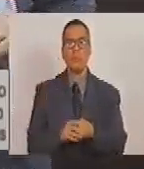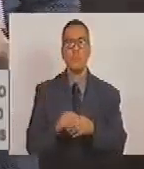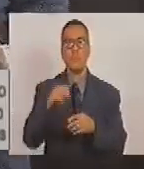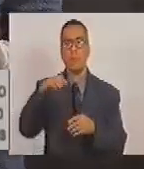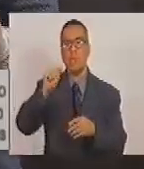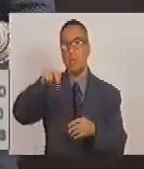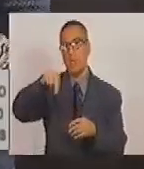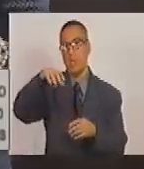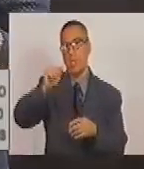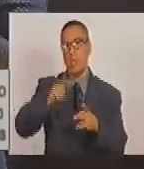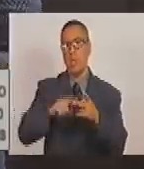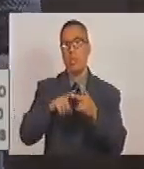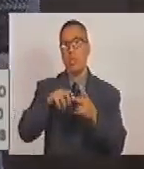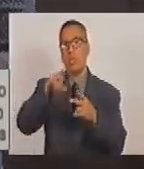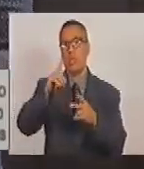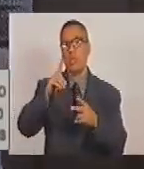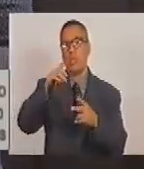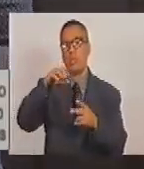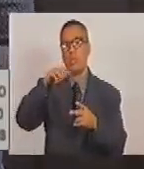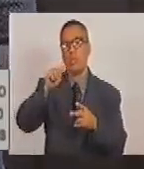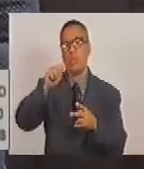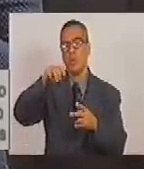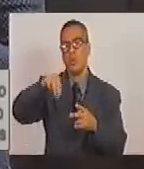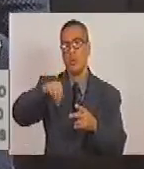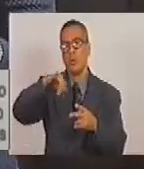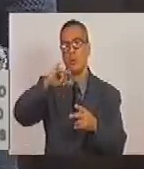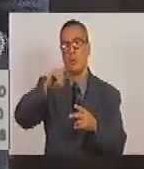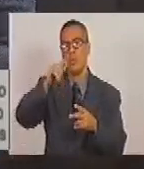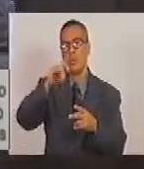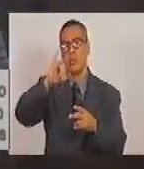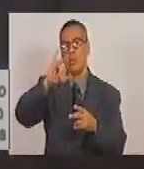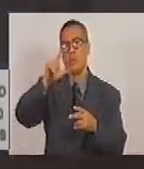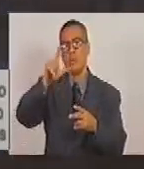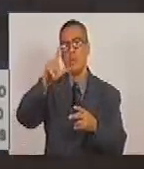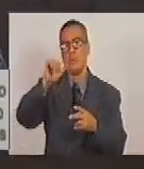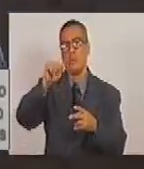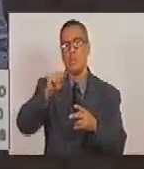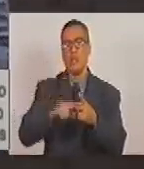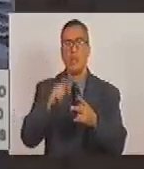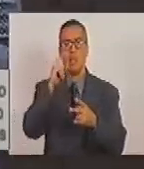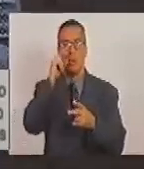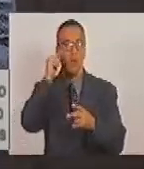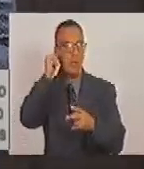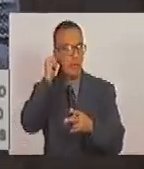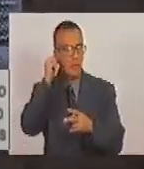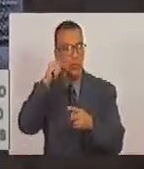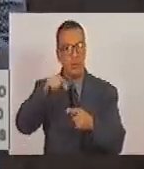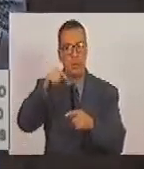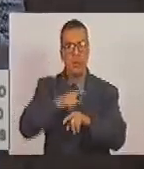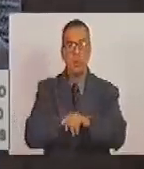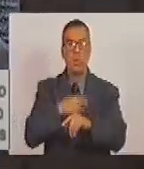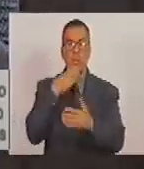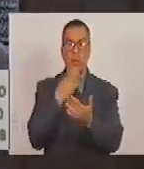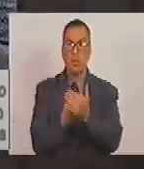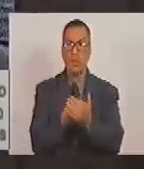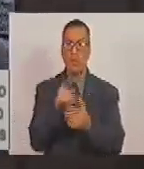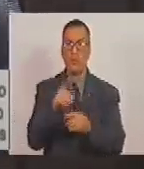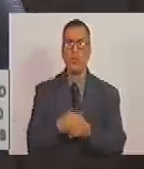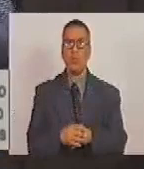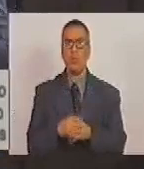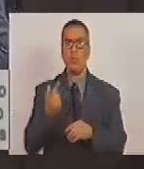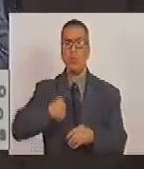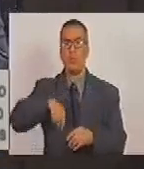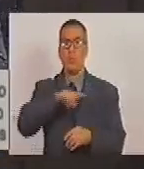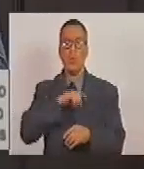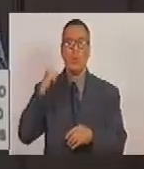María Campos y de Domitila Flores es hablar del rol de la mujer actual, que gracias a